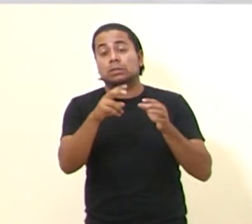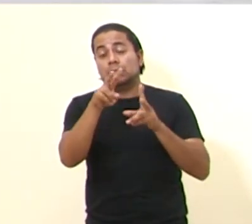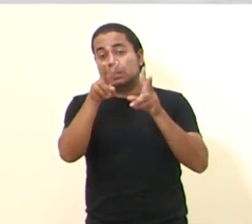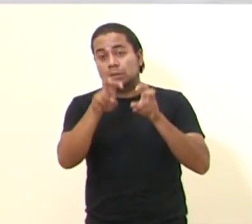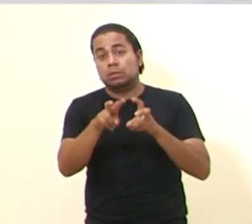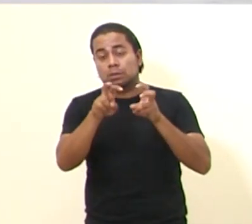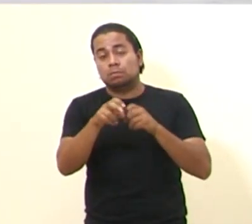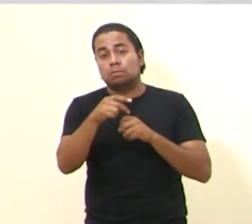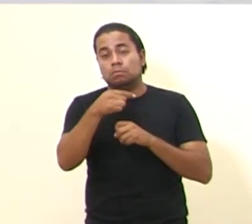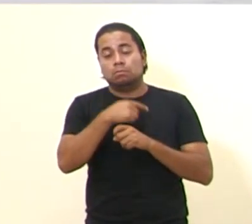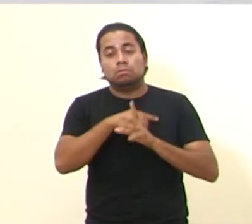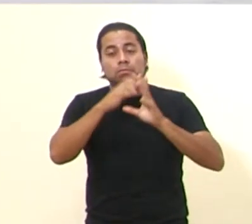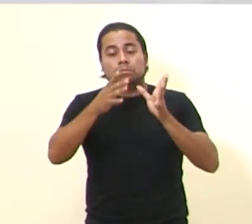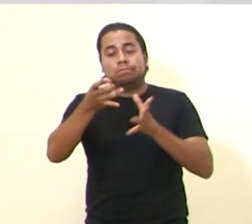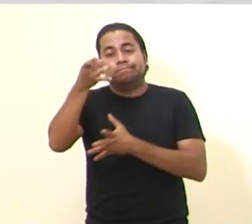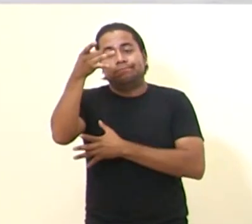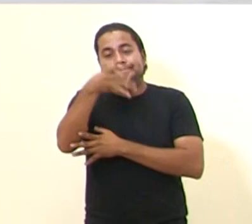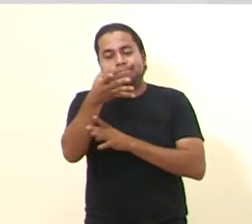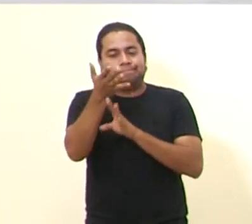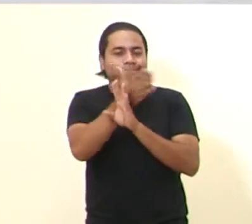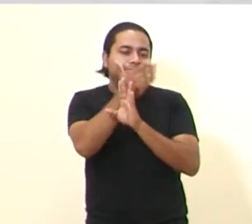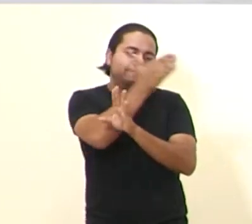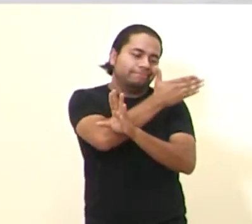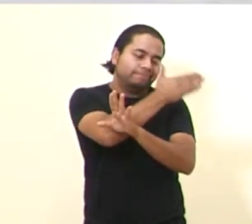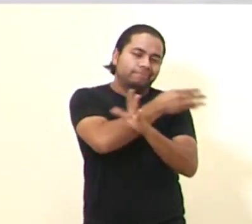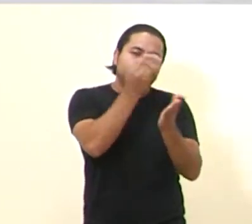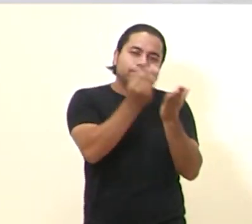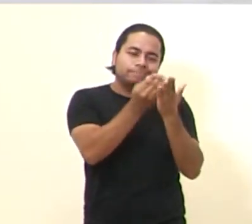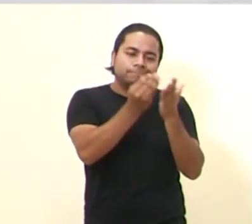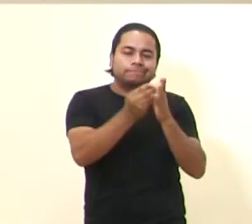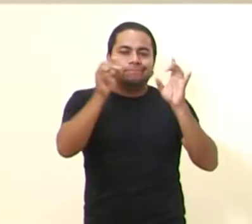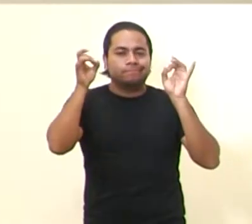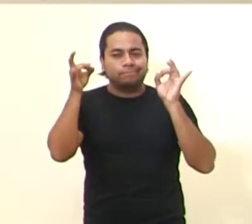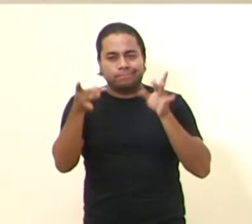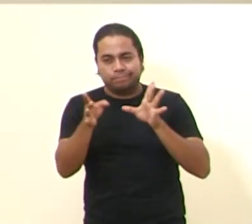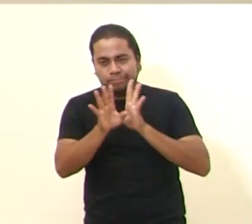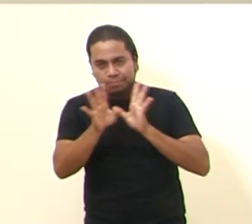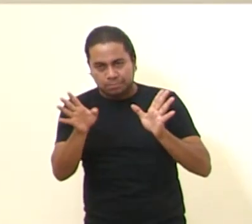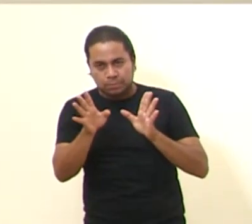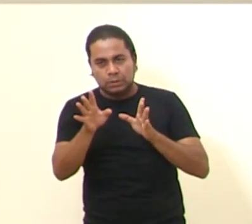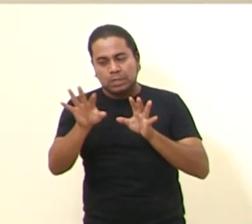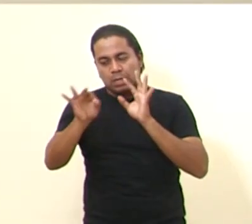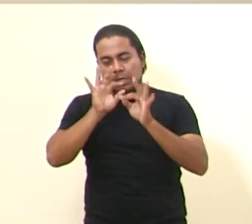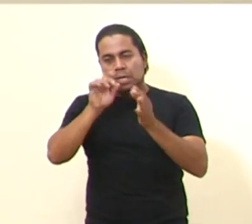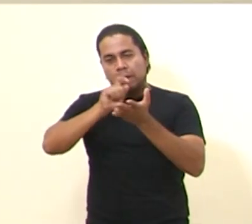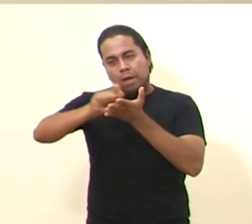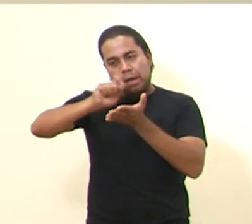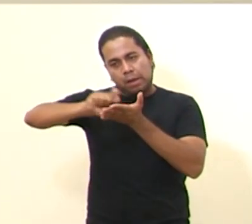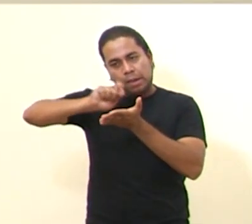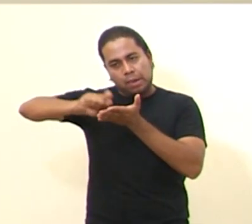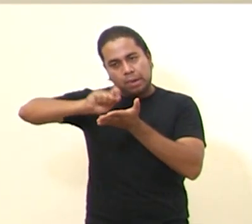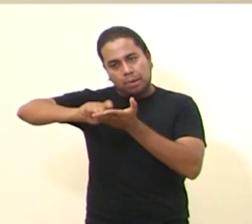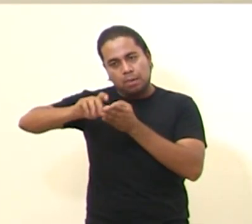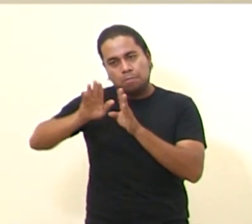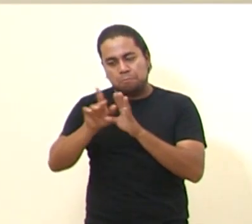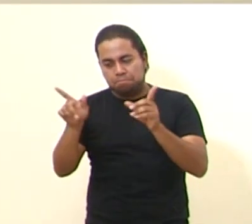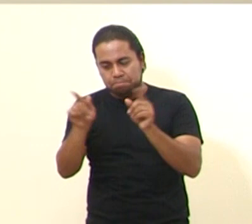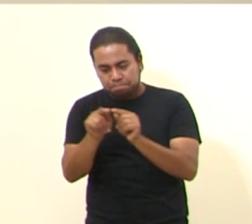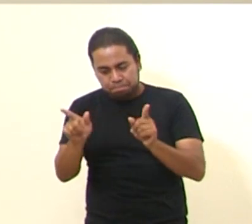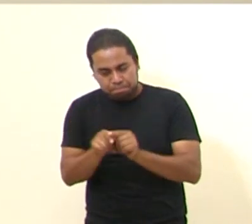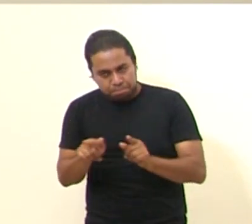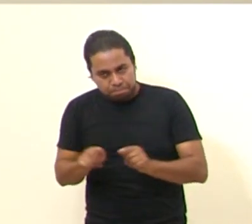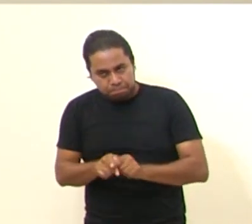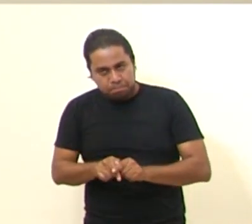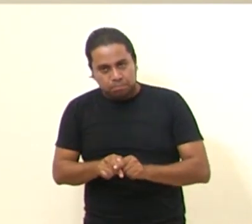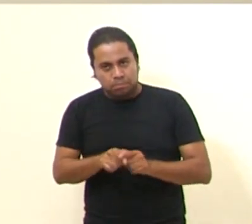ya desarrollamos en clases anteriores. Extraer la información en fichas de resumen,